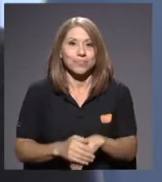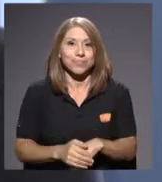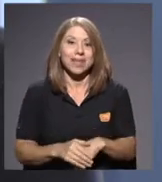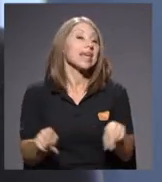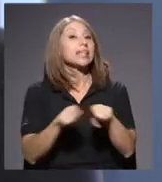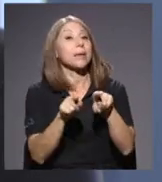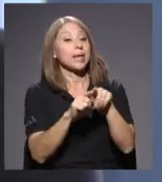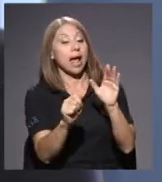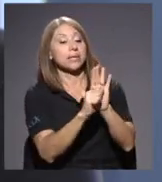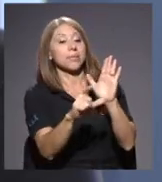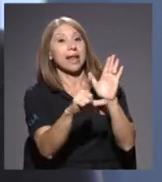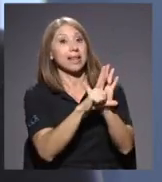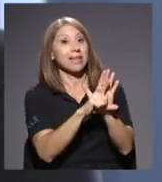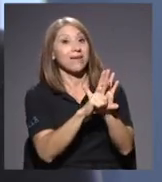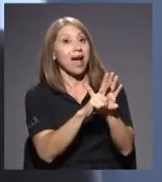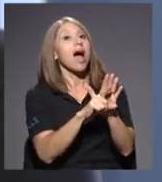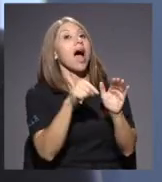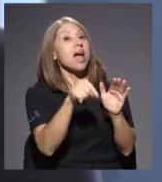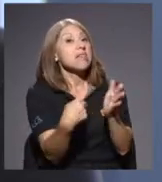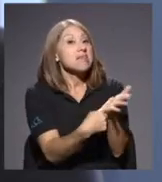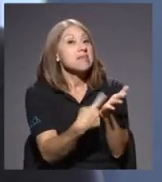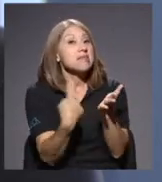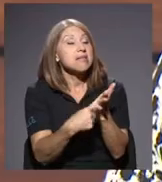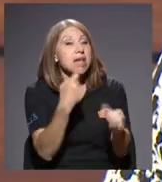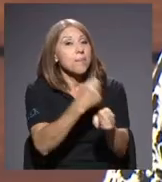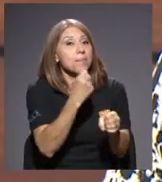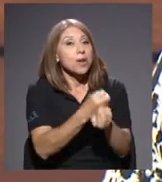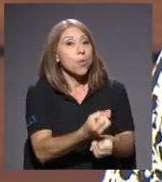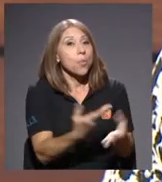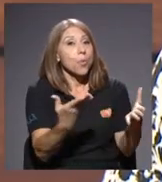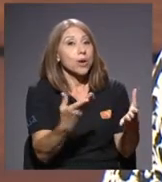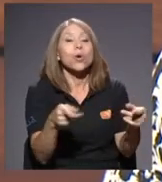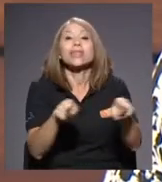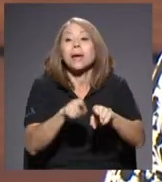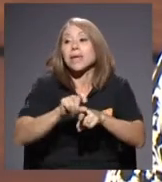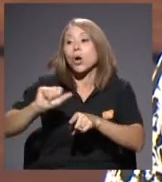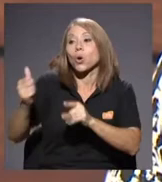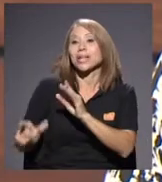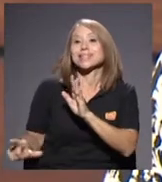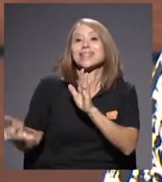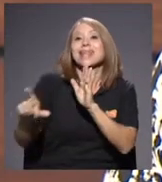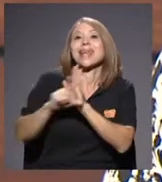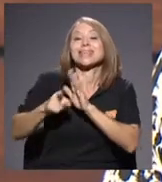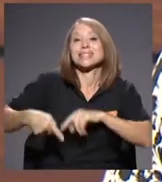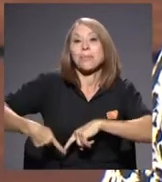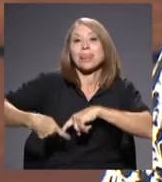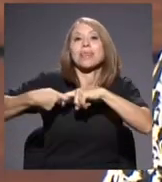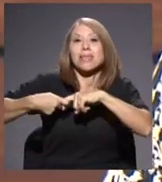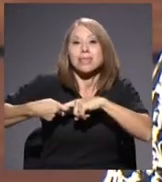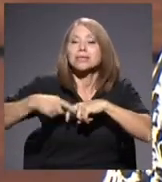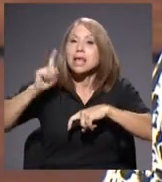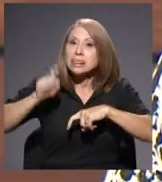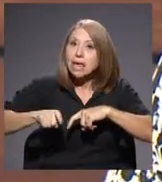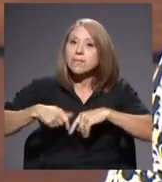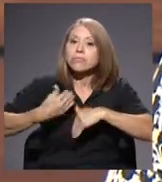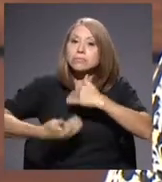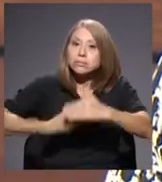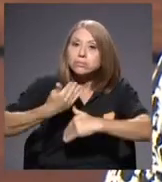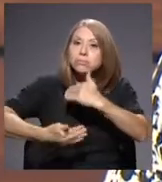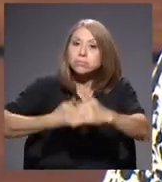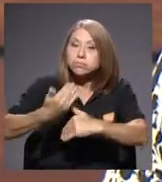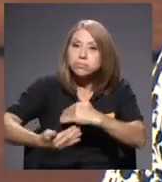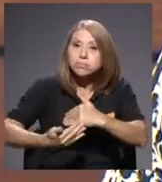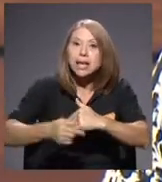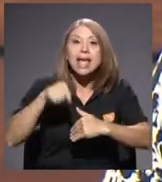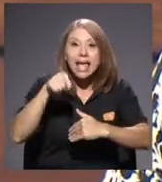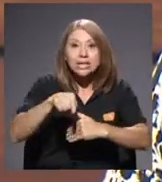público, hay unas leyes pendientes que tienen que complementar al paquete fiscal que se acaba de aprobar, que hay que darle seguimiento porque eran compromisos